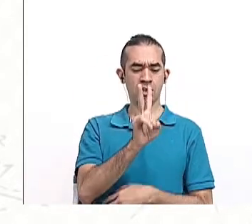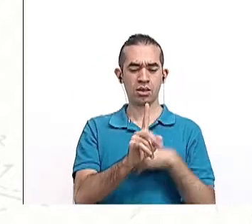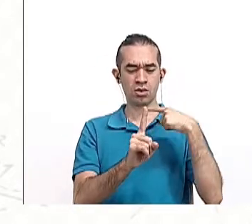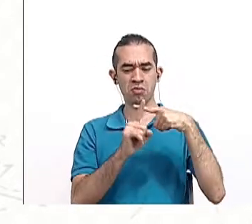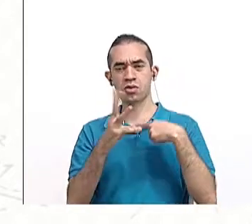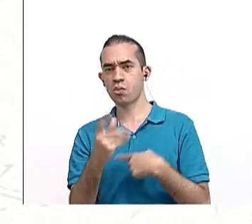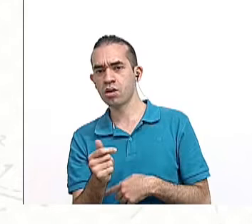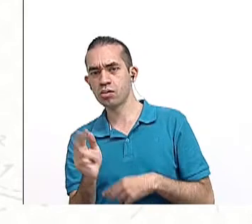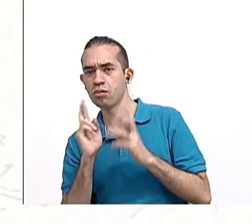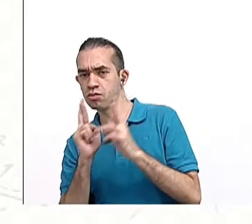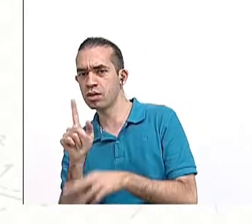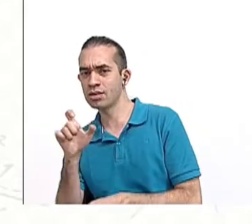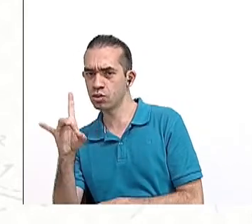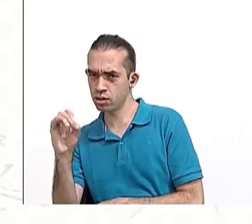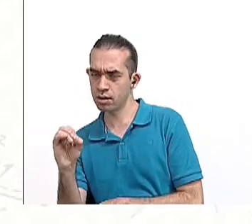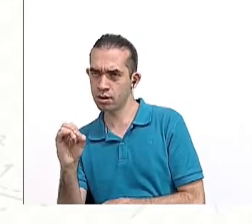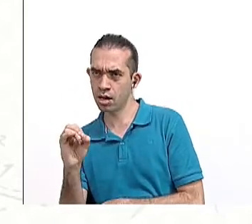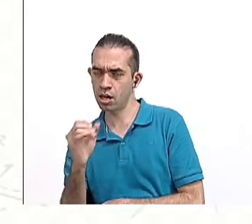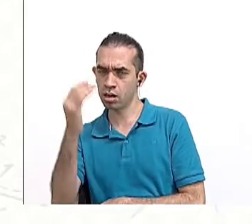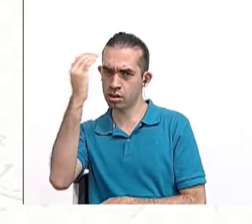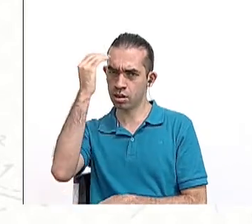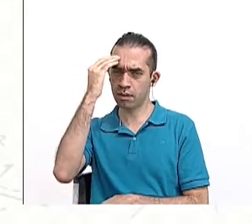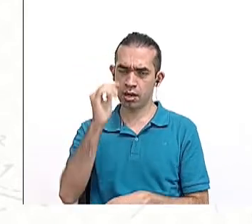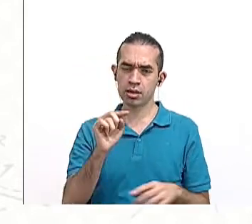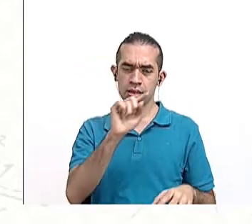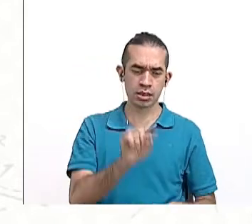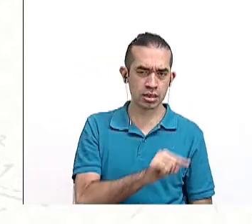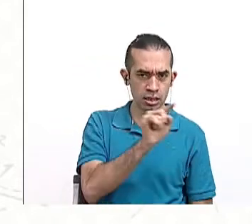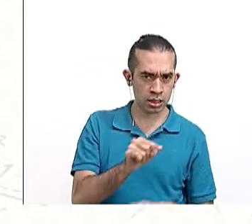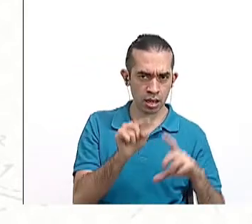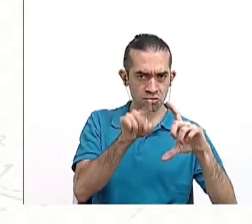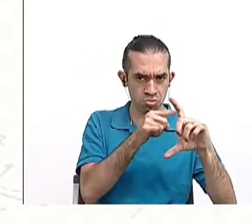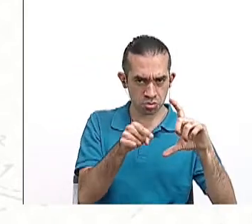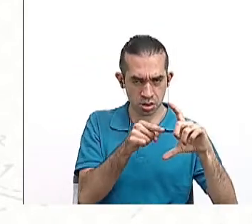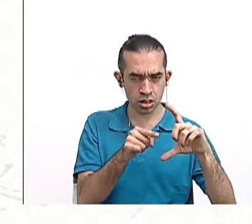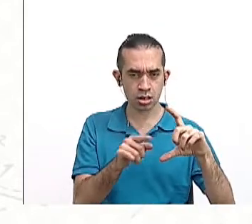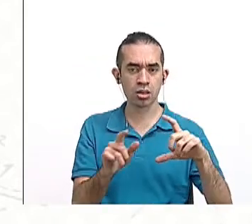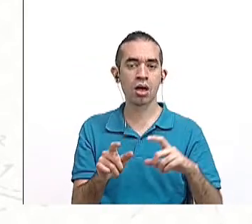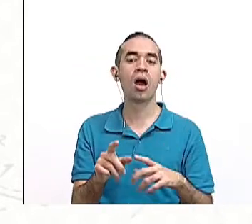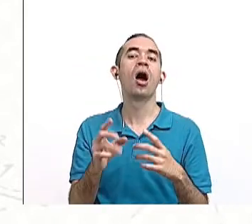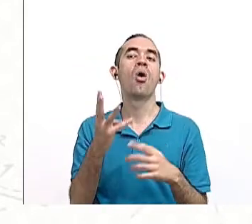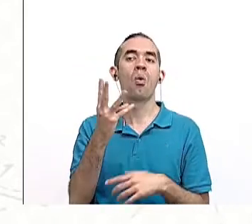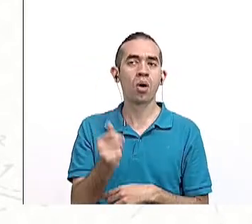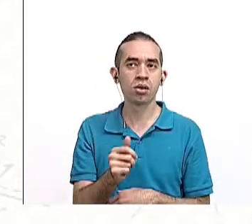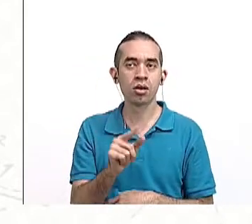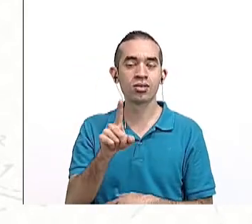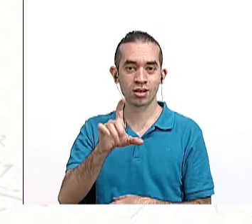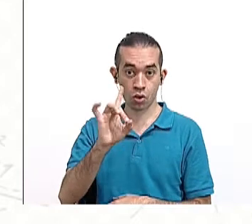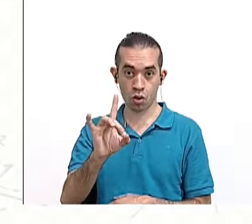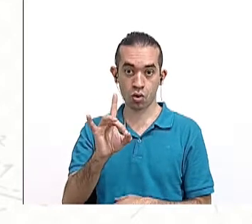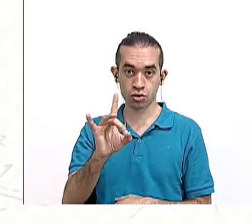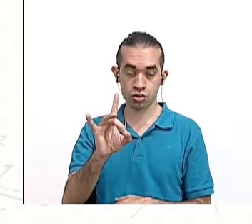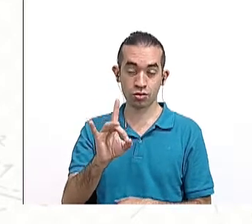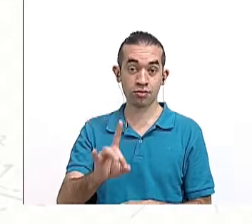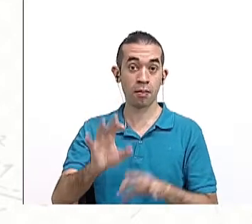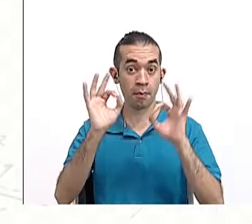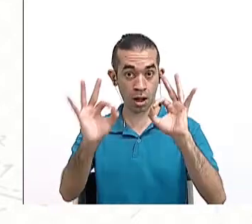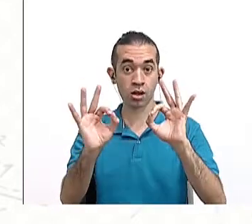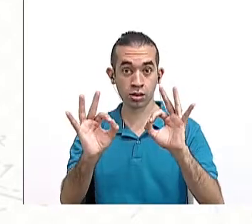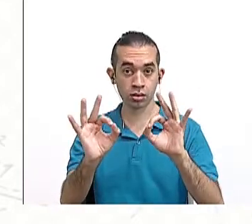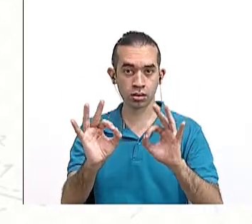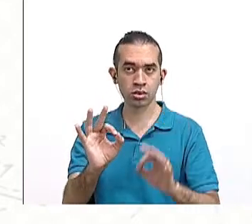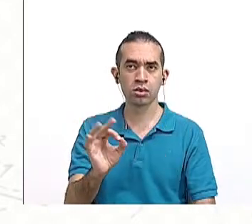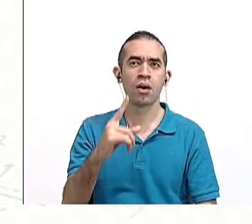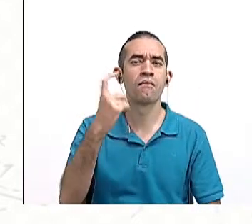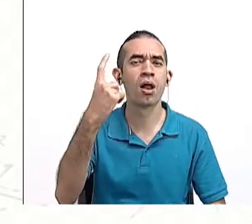muy bien el valor de cita es 108 todo bien hasta acá quien hace